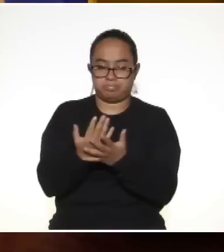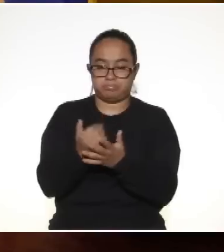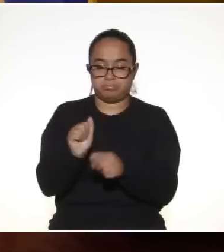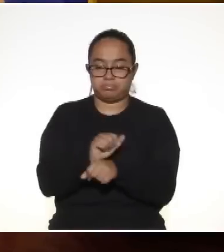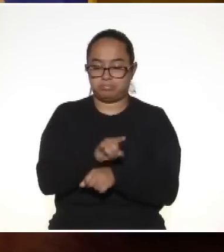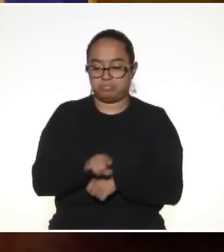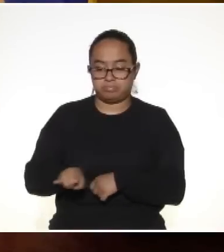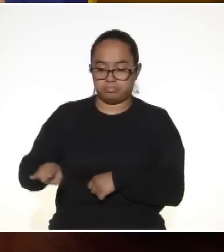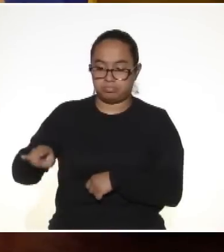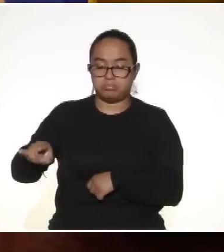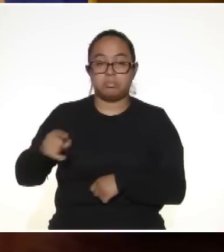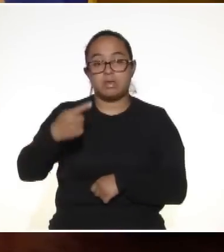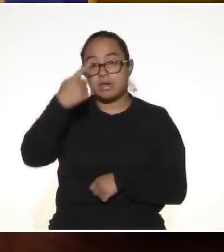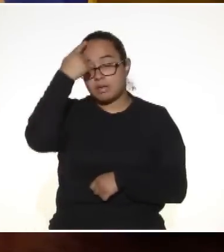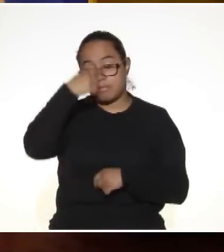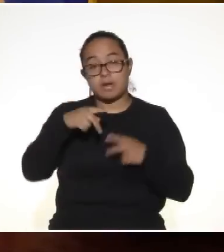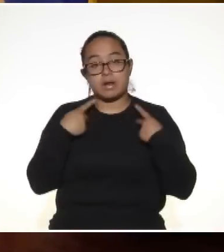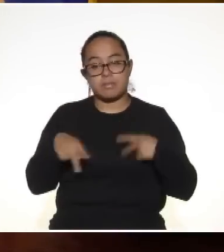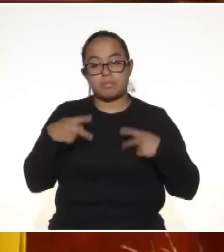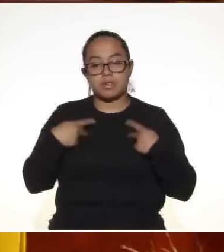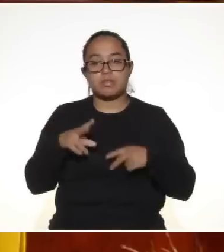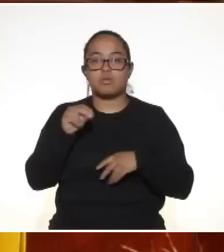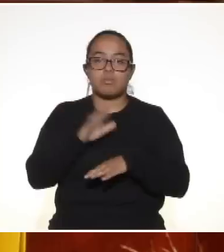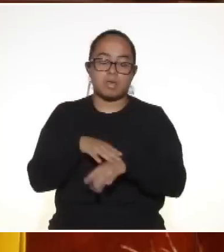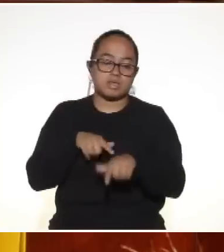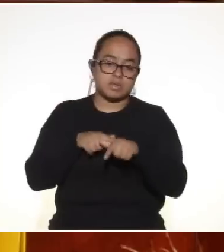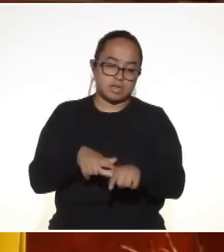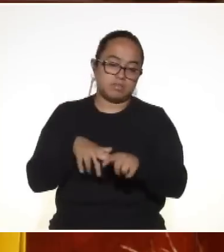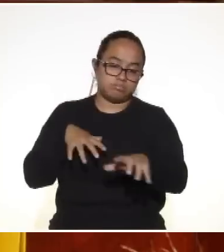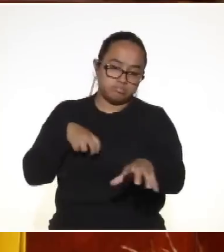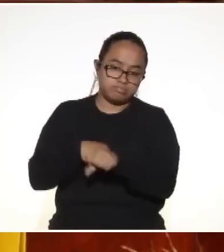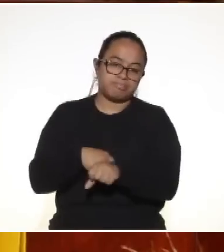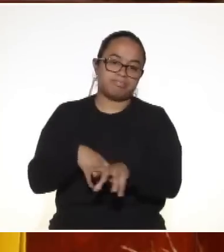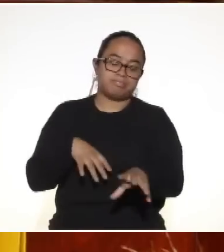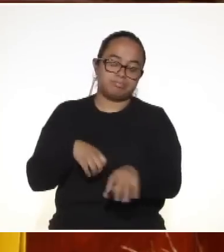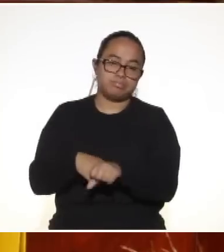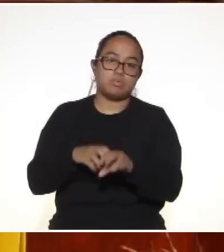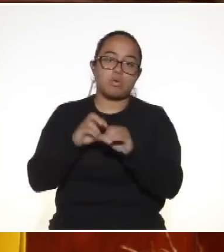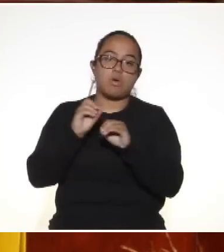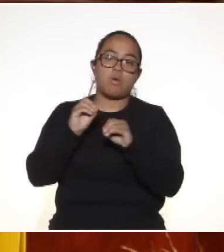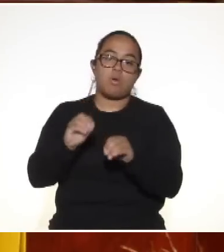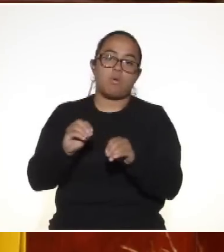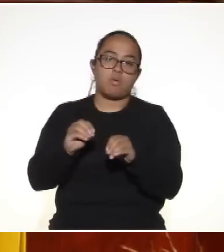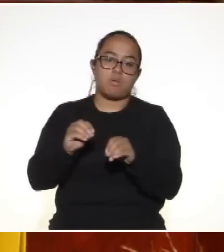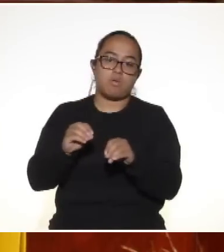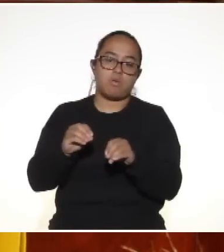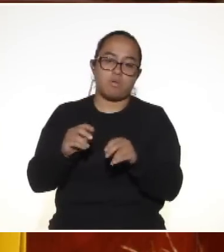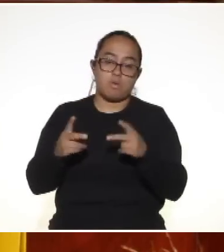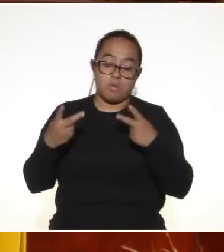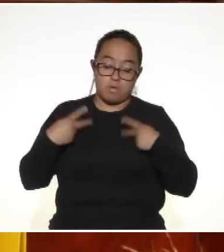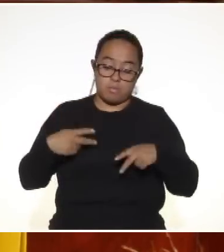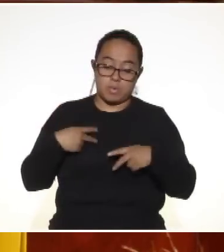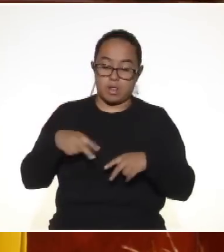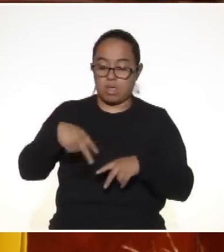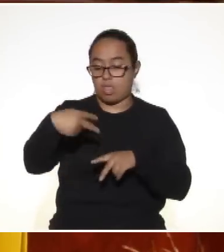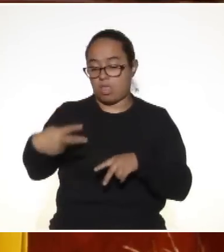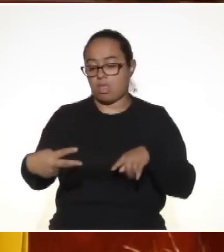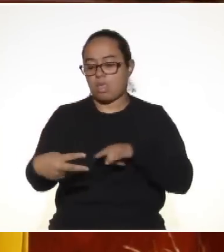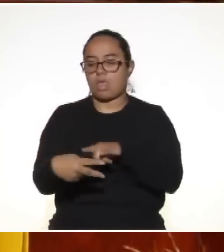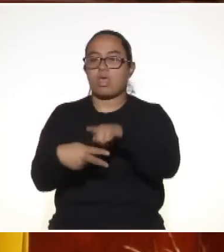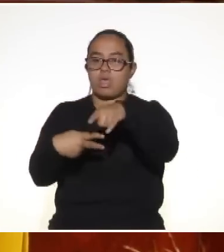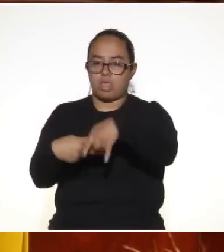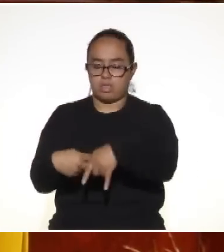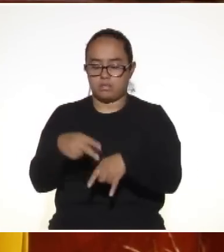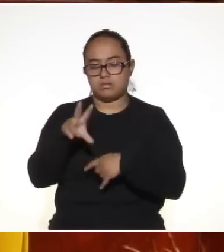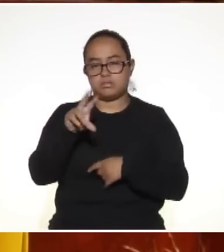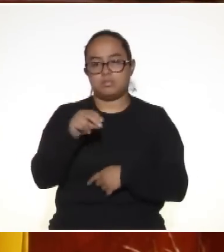de prevenir que la gente siga chocando o que sigan pasando encima de una persona que está atropellada. Ese sería el primer